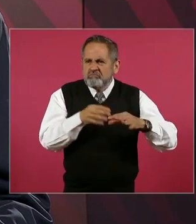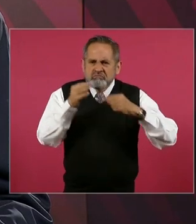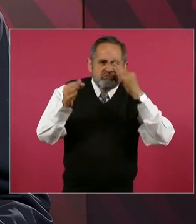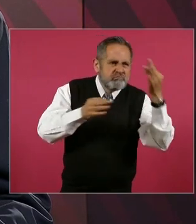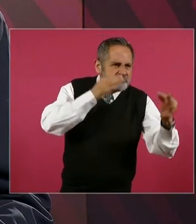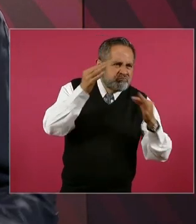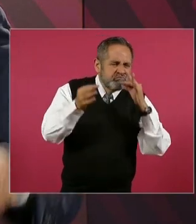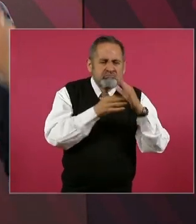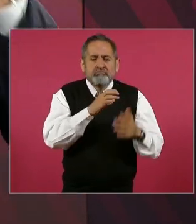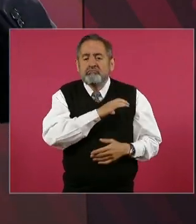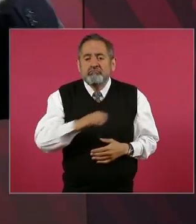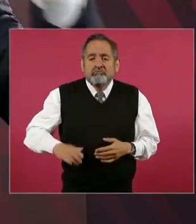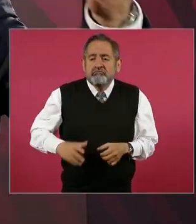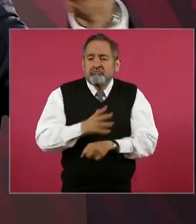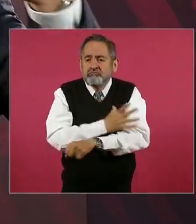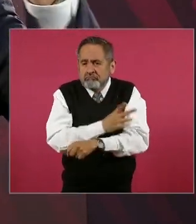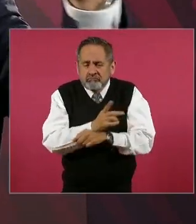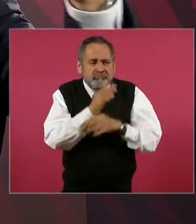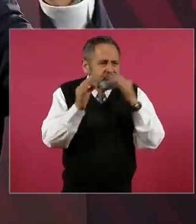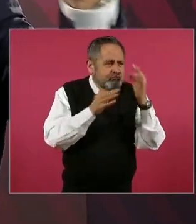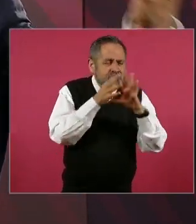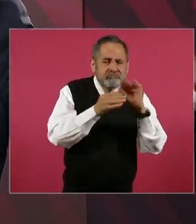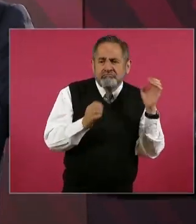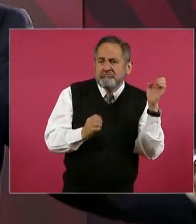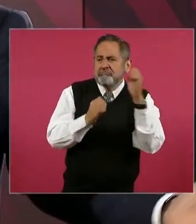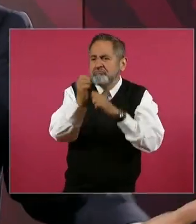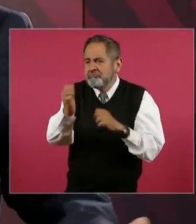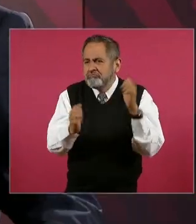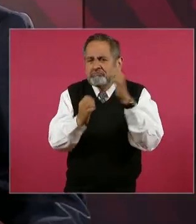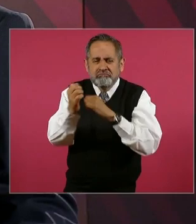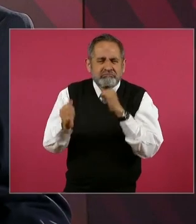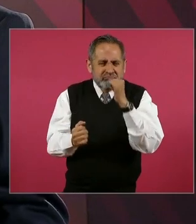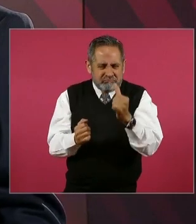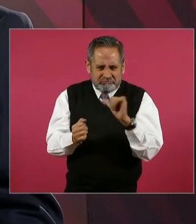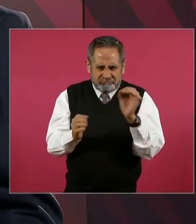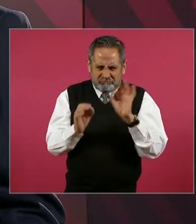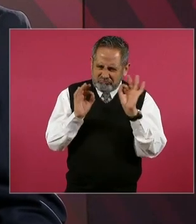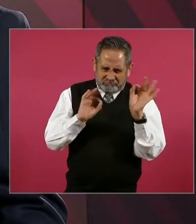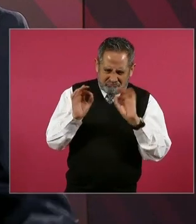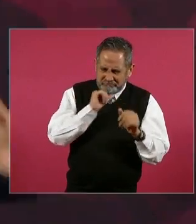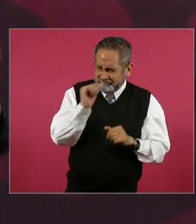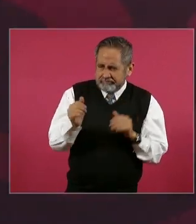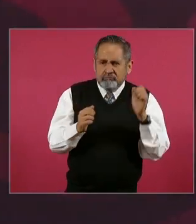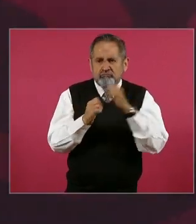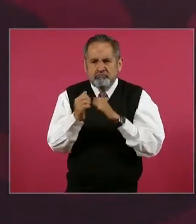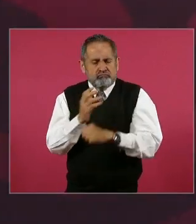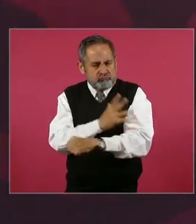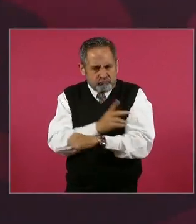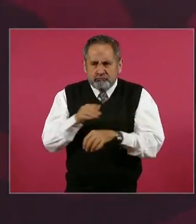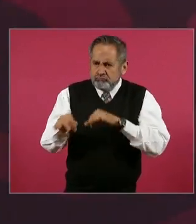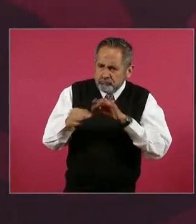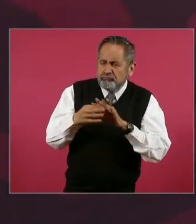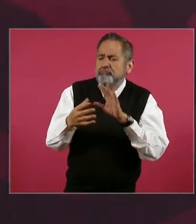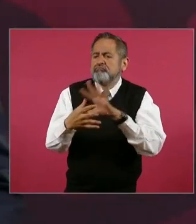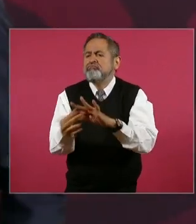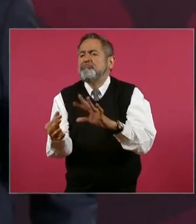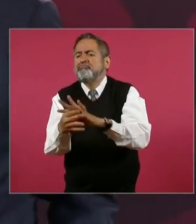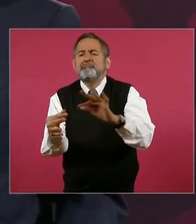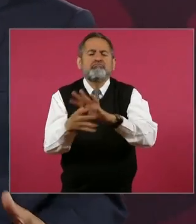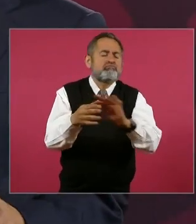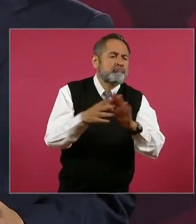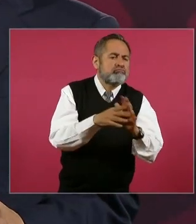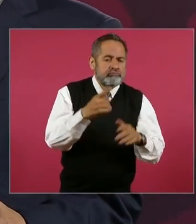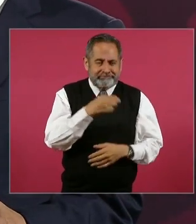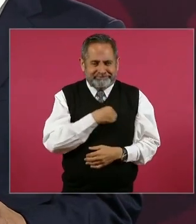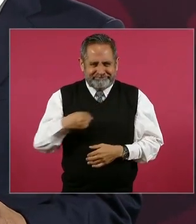opositores y no hubiesen engañado a sus eh